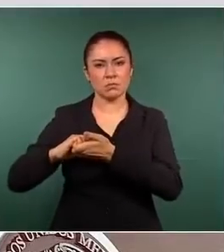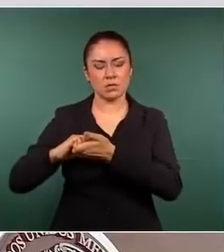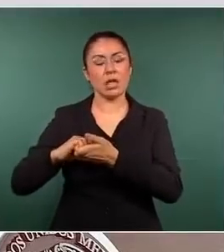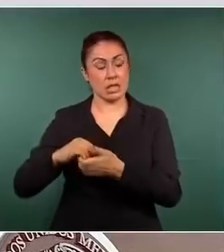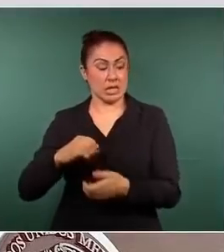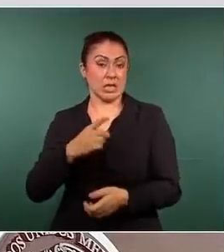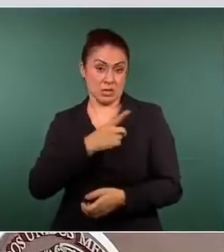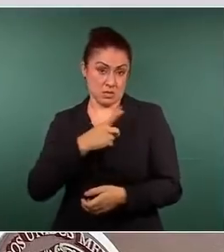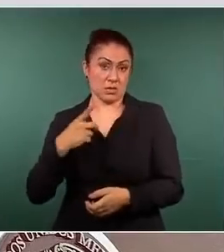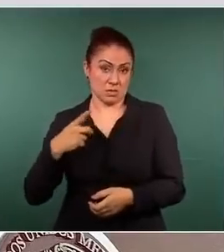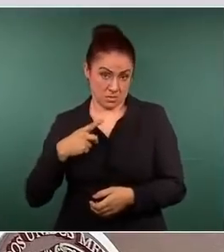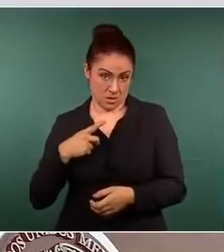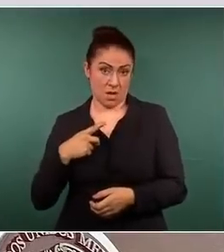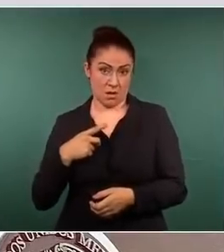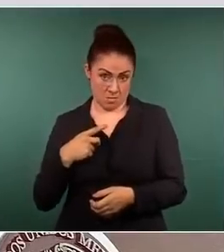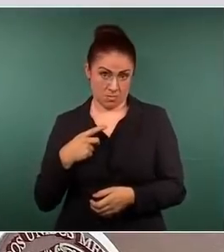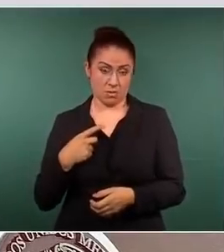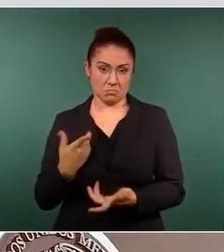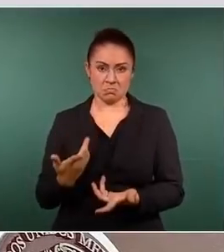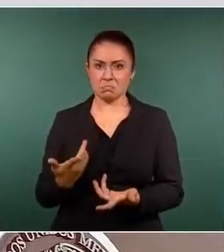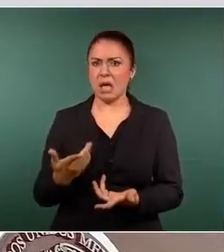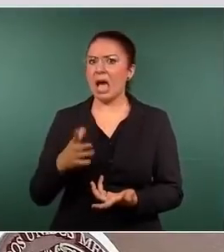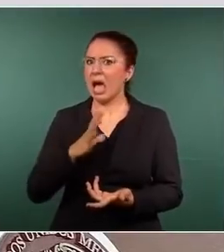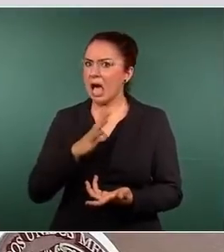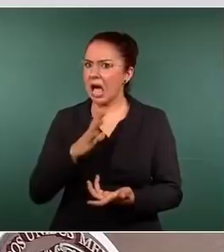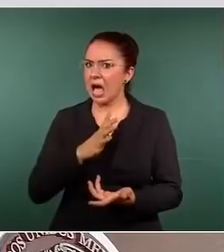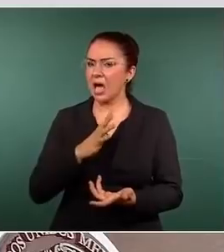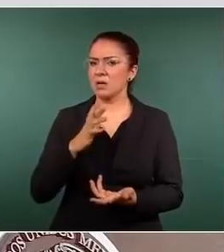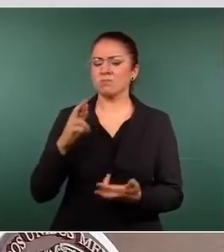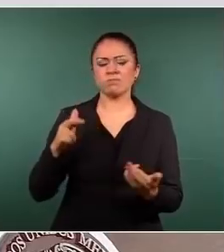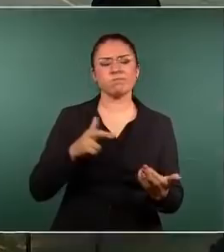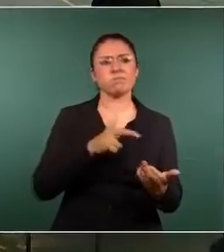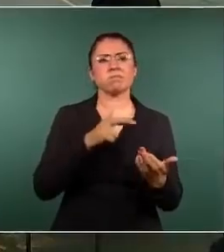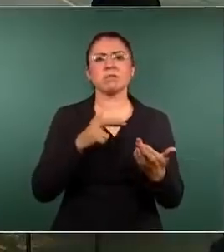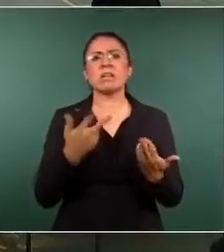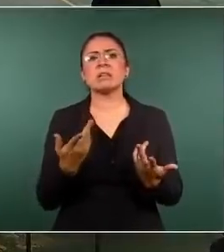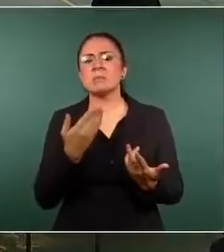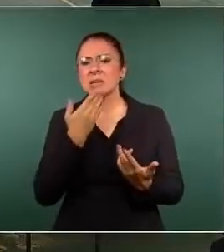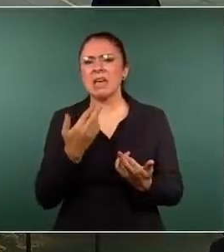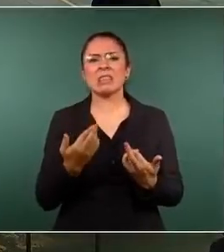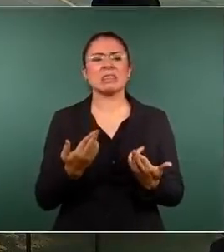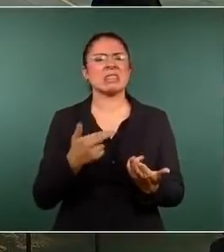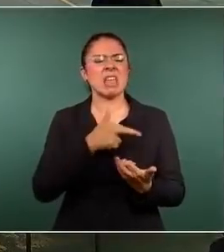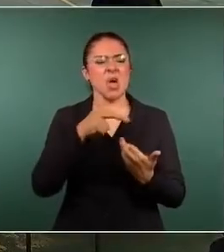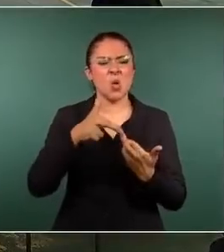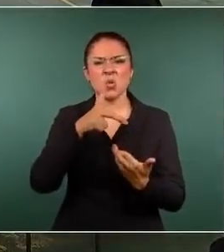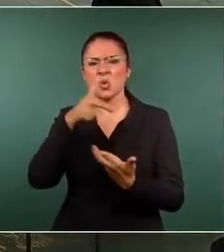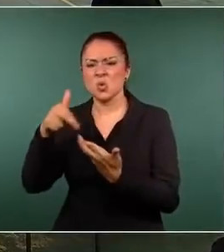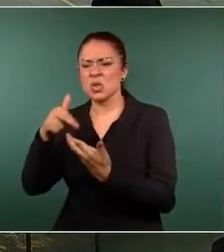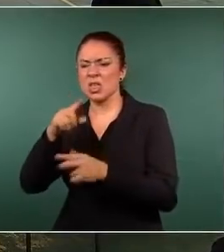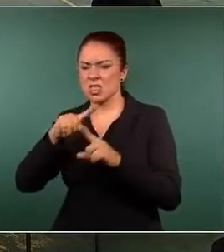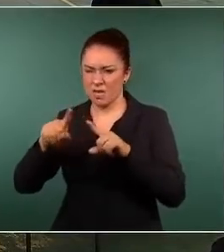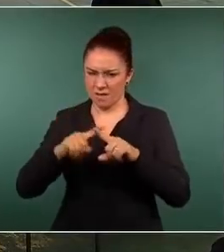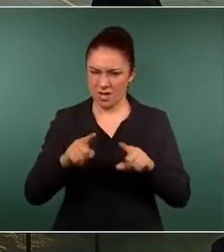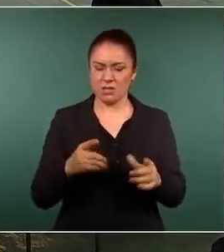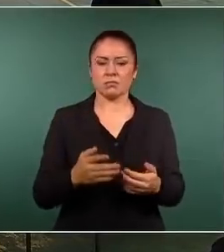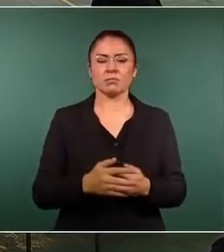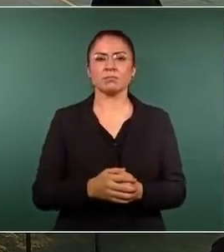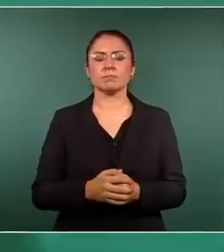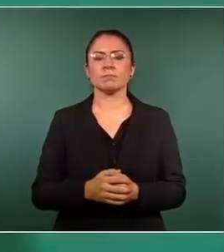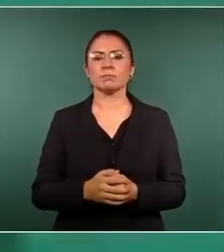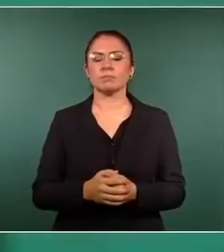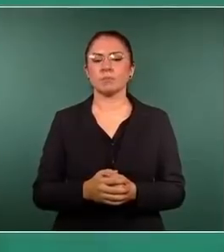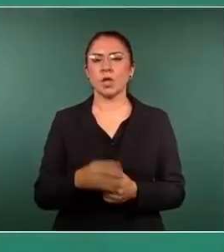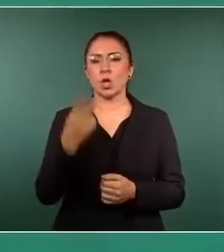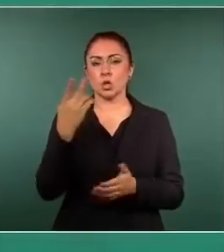en dentro de estas dos coordinaciones regionales de la guardia para el 2021 se tiene considerado la construcción